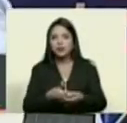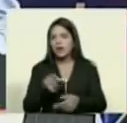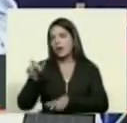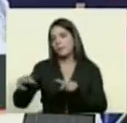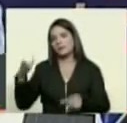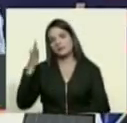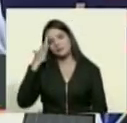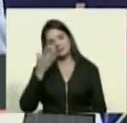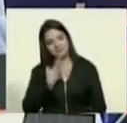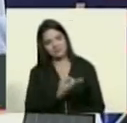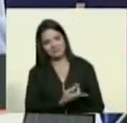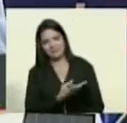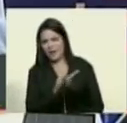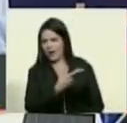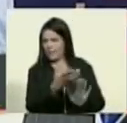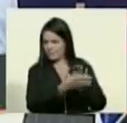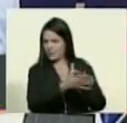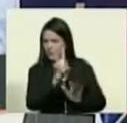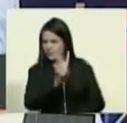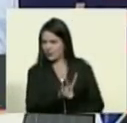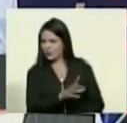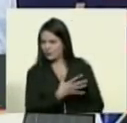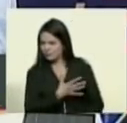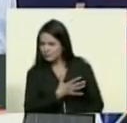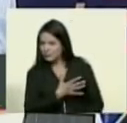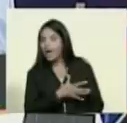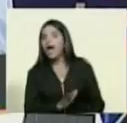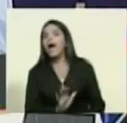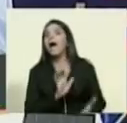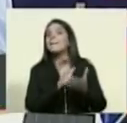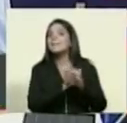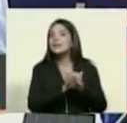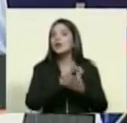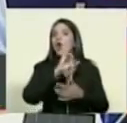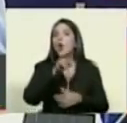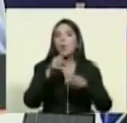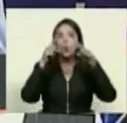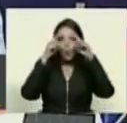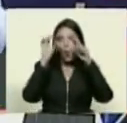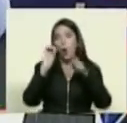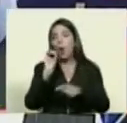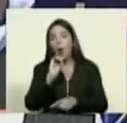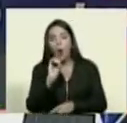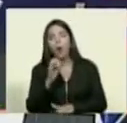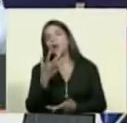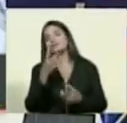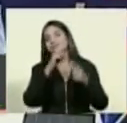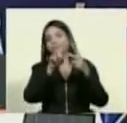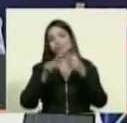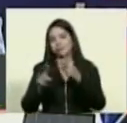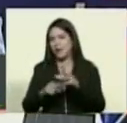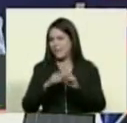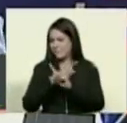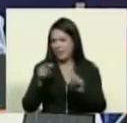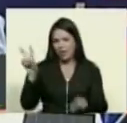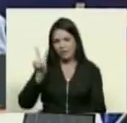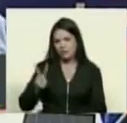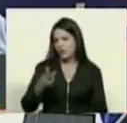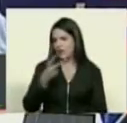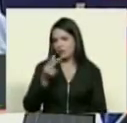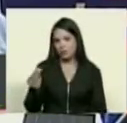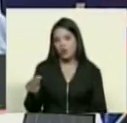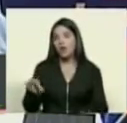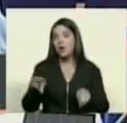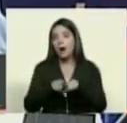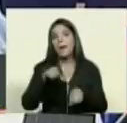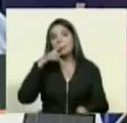dice, pero tan amigo de Venezuela no será. Será amigo de Julio Borges, o de Leopoldo López, o de Capriles Radonsky, pero de Venezuela no. Igual,